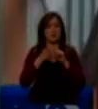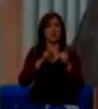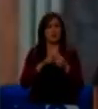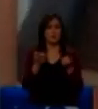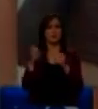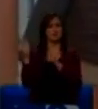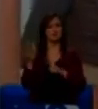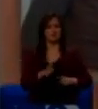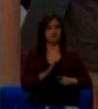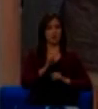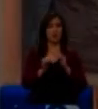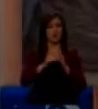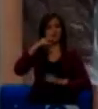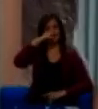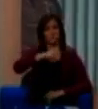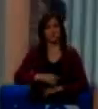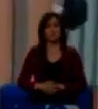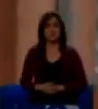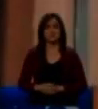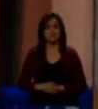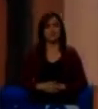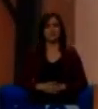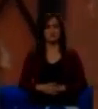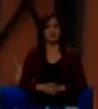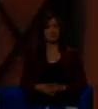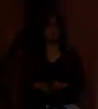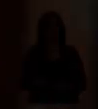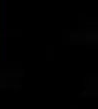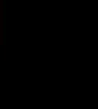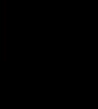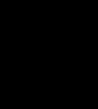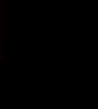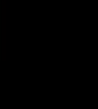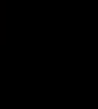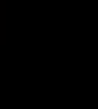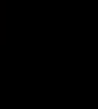actos de discriminación contra el Infante Helen Quiñones 24